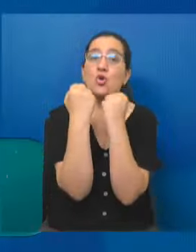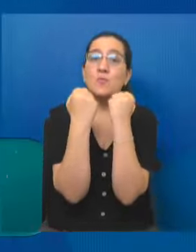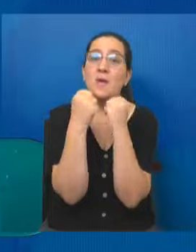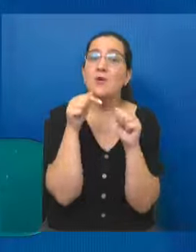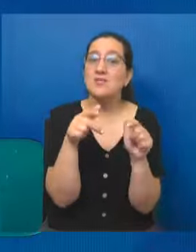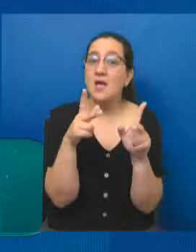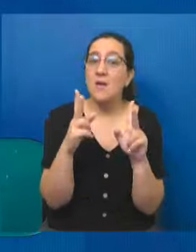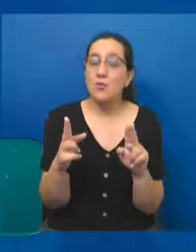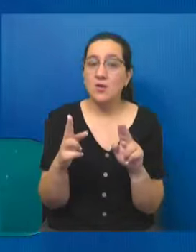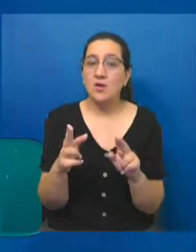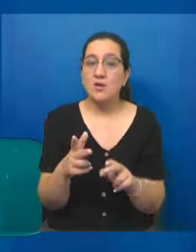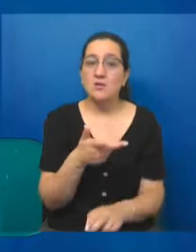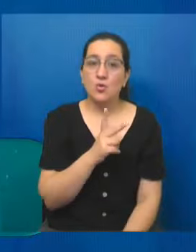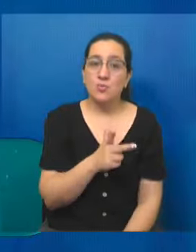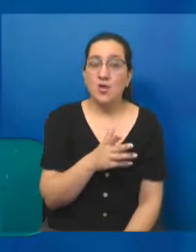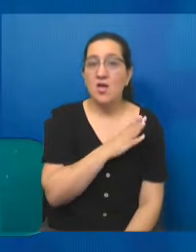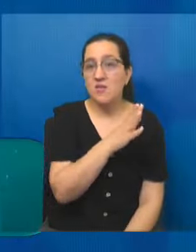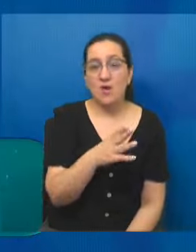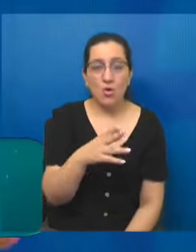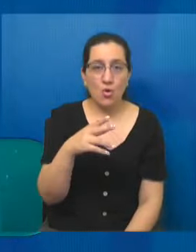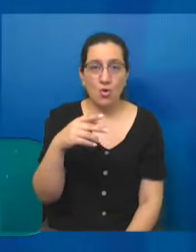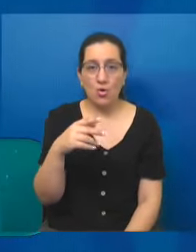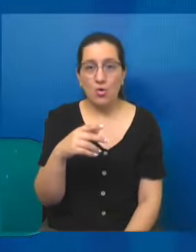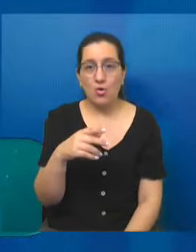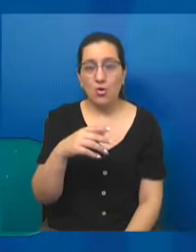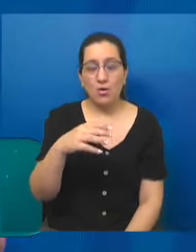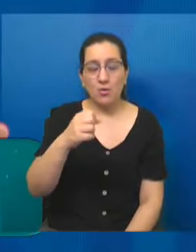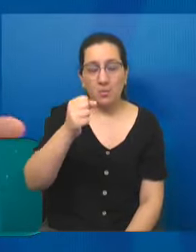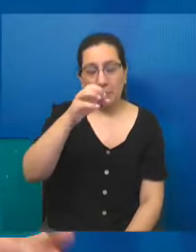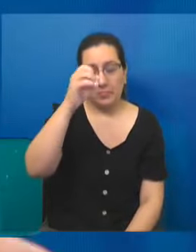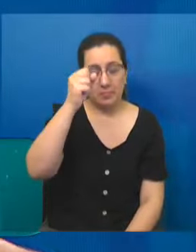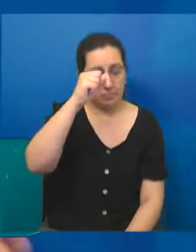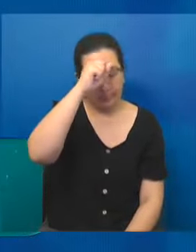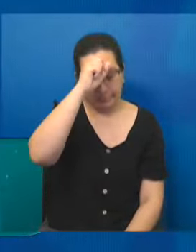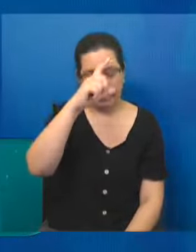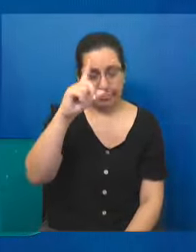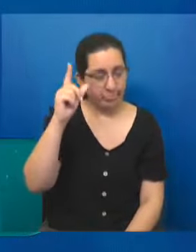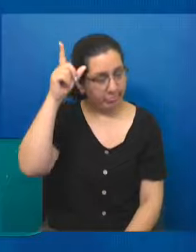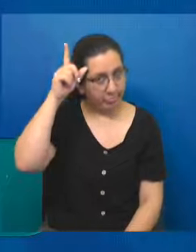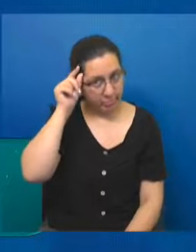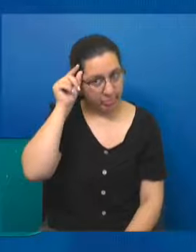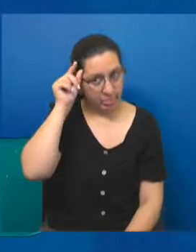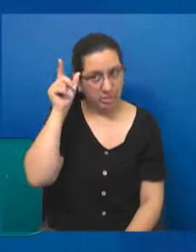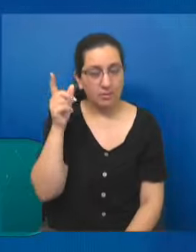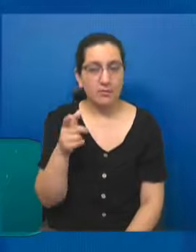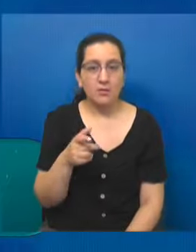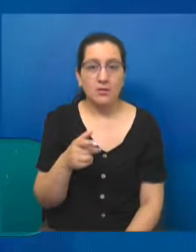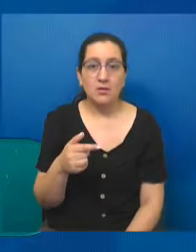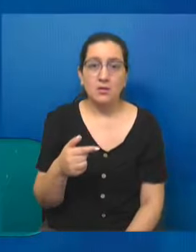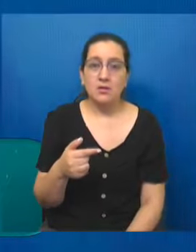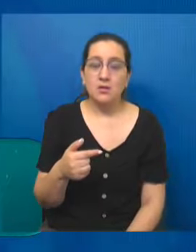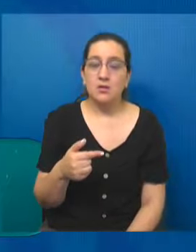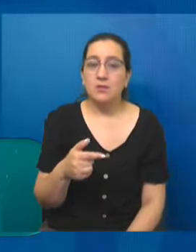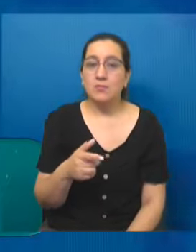aquella época se decía que humanístico iban los burros. Bueno. Porque no había matemáticas. Entonces era una cosa de, bueno, pero yo estoy acá porque, no sé, como había como